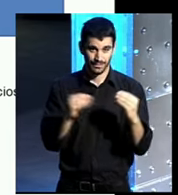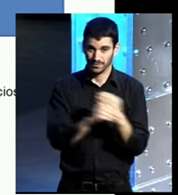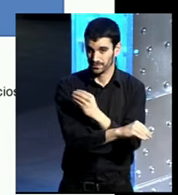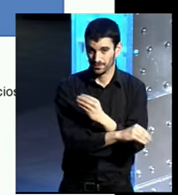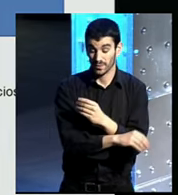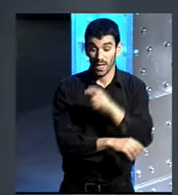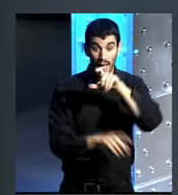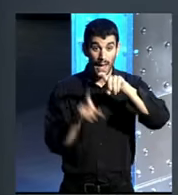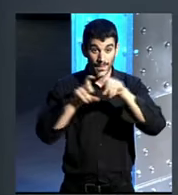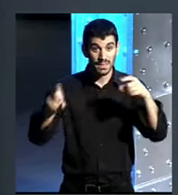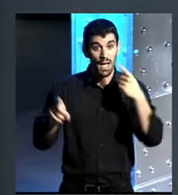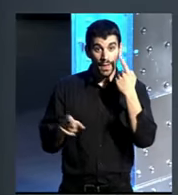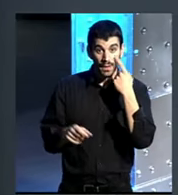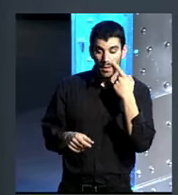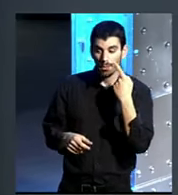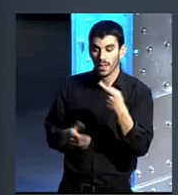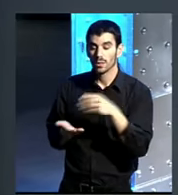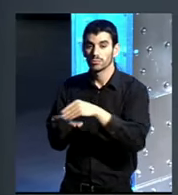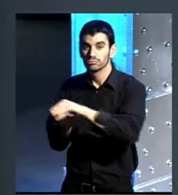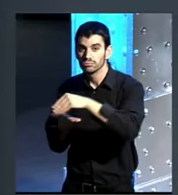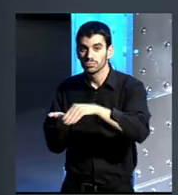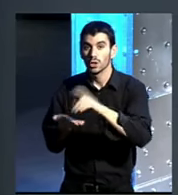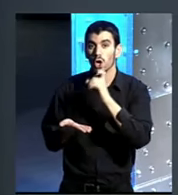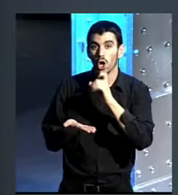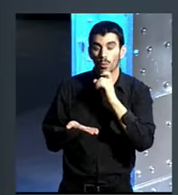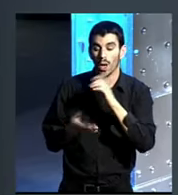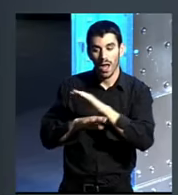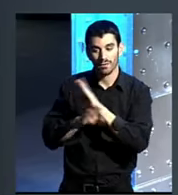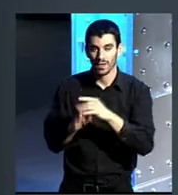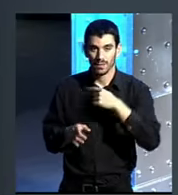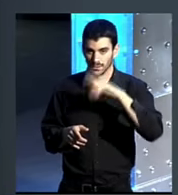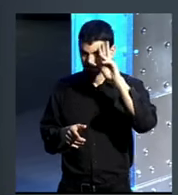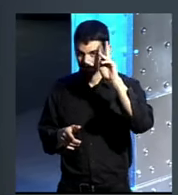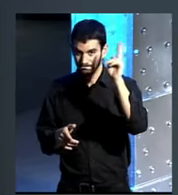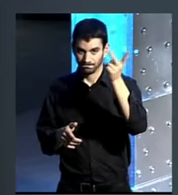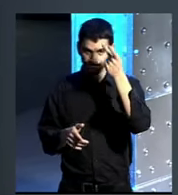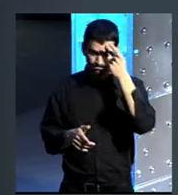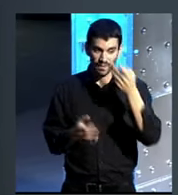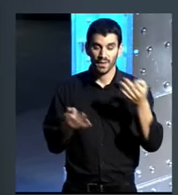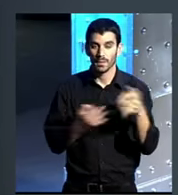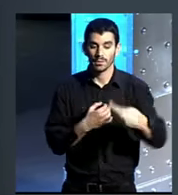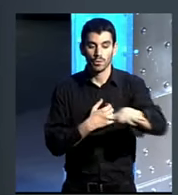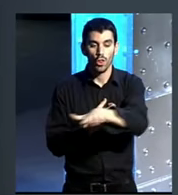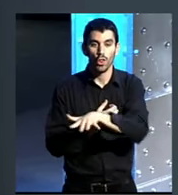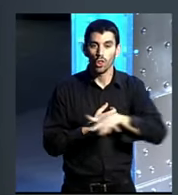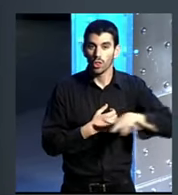cadena de aprovisionamiento a cambiar el contexto geopolítico, o tiene esa oportunidad de hacer esto.